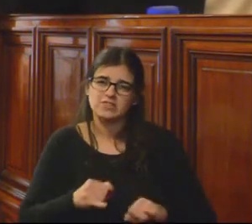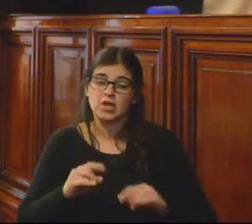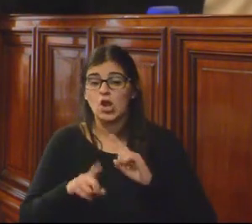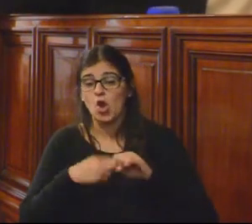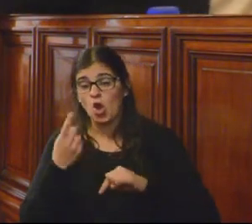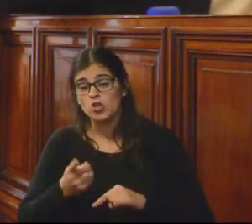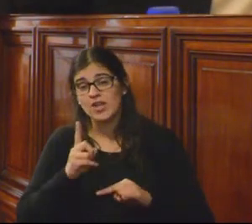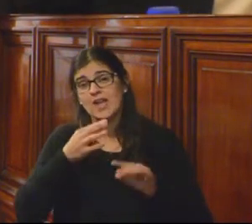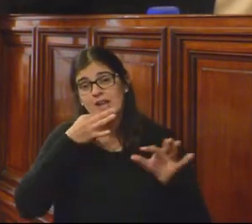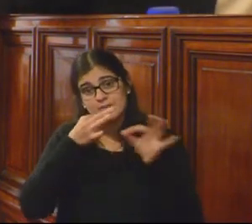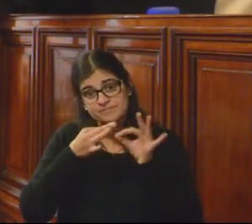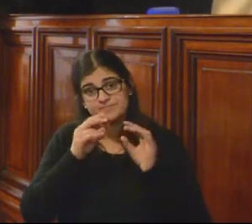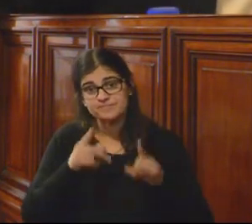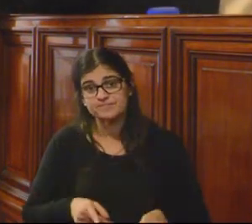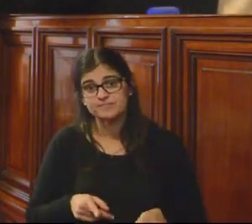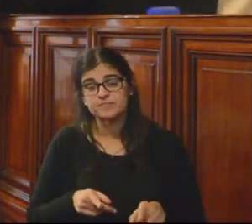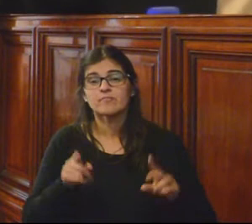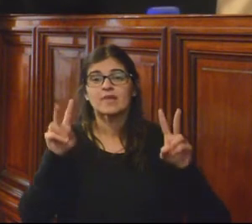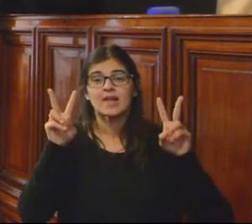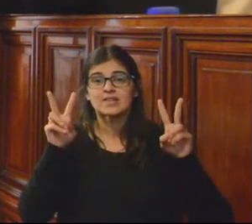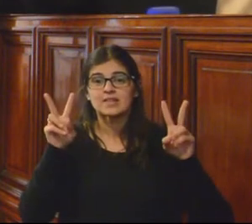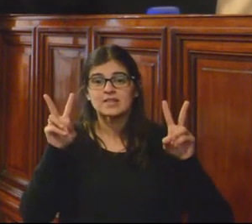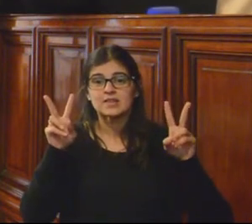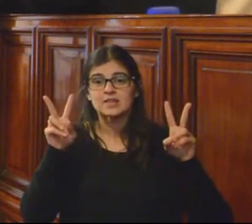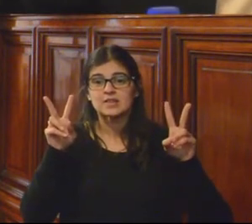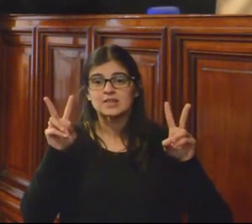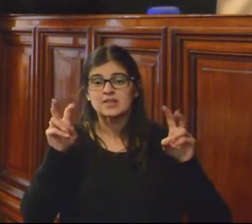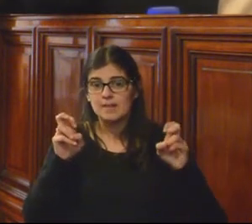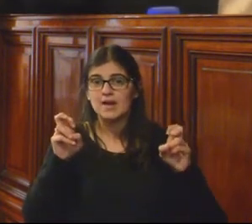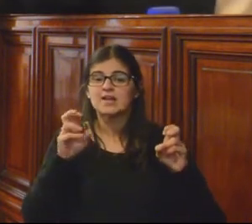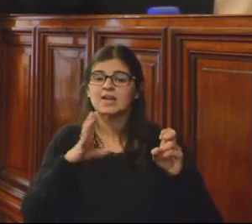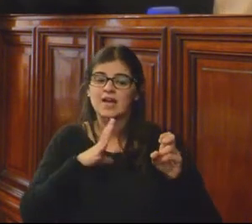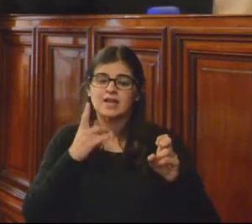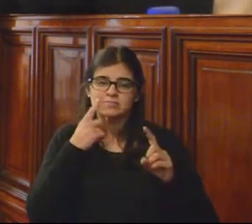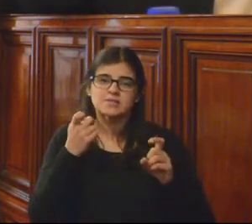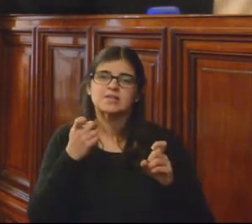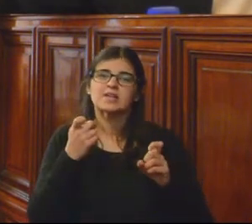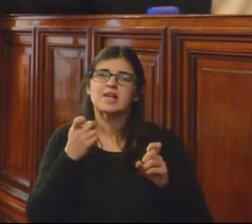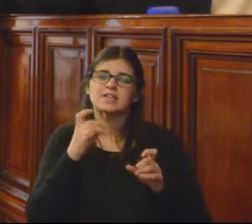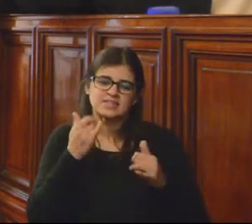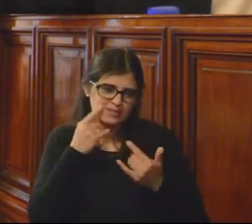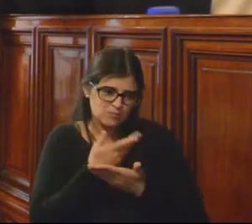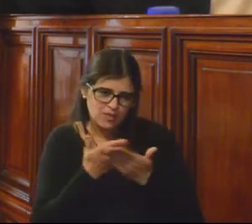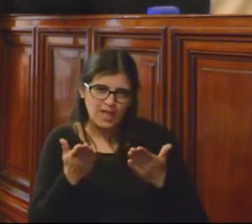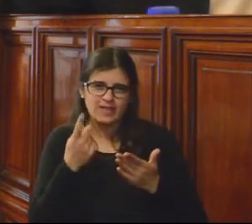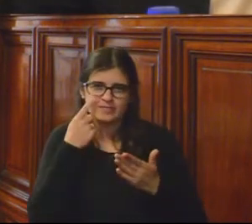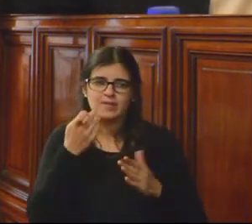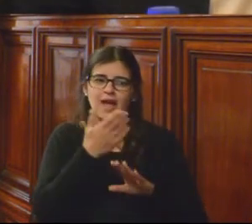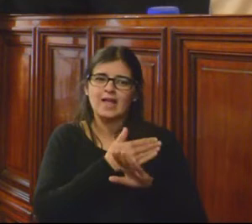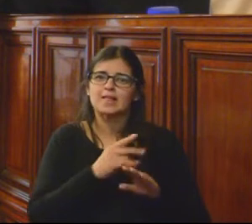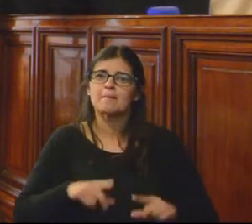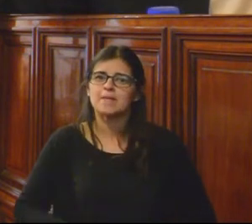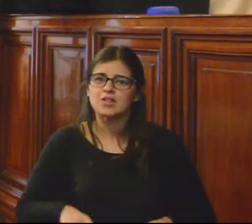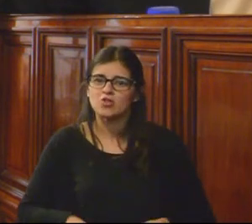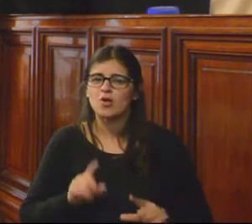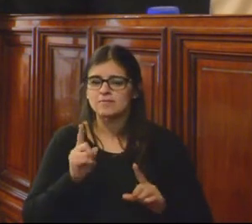que debemos destacar es el tema de las estadísticas criminales ya indicadas. Recordemos que nuestro ministerio, el Ministerio de